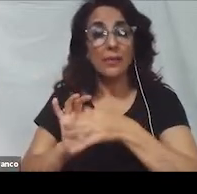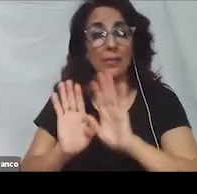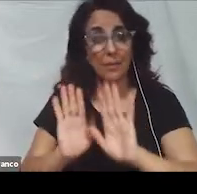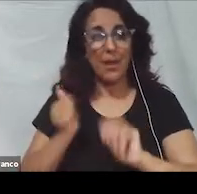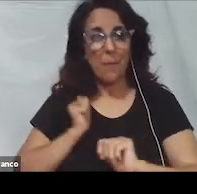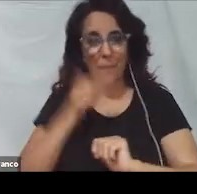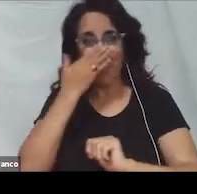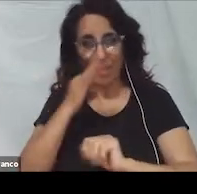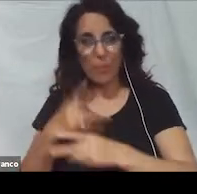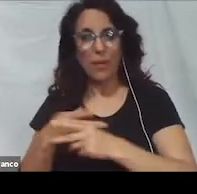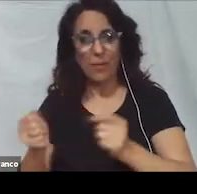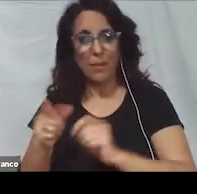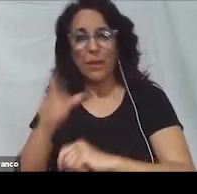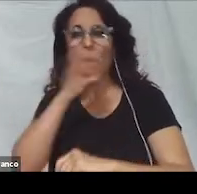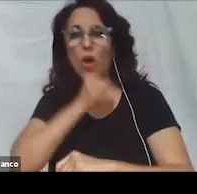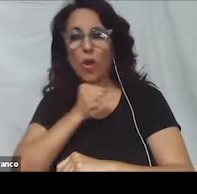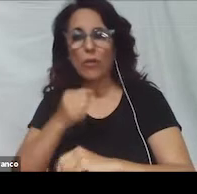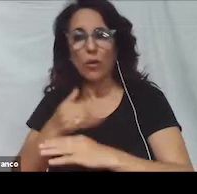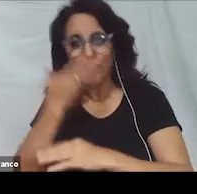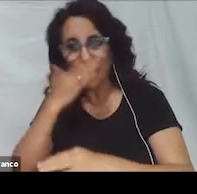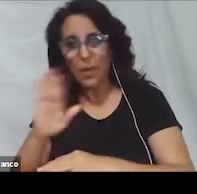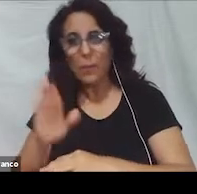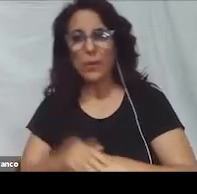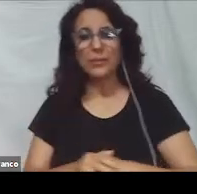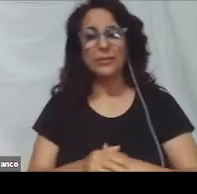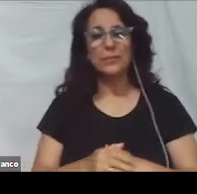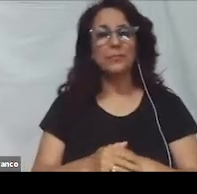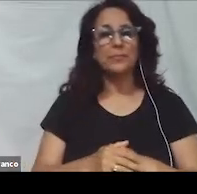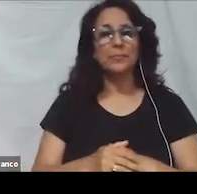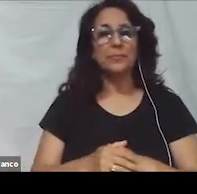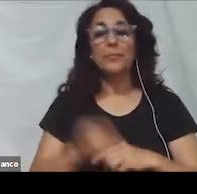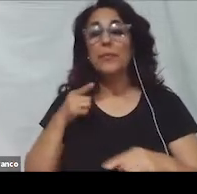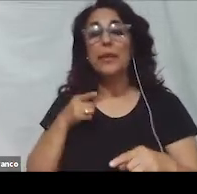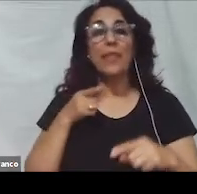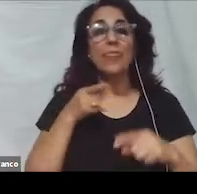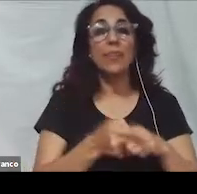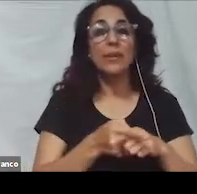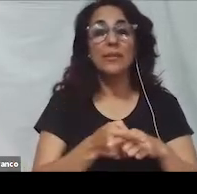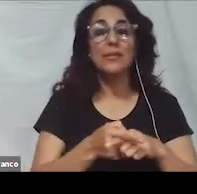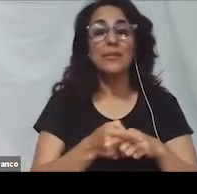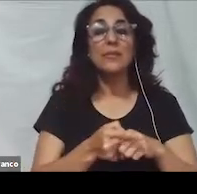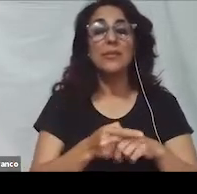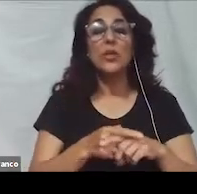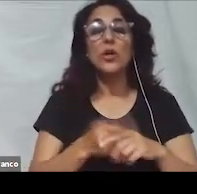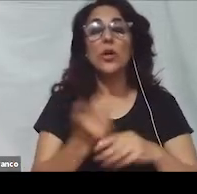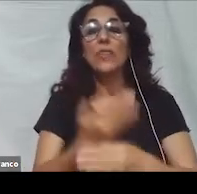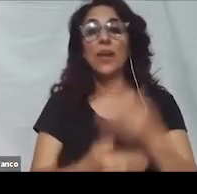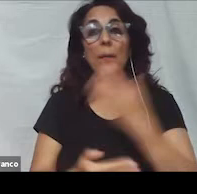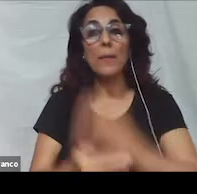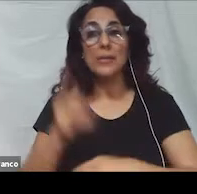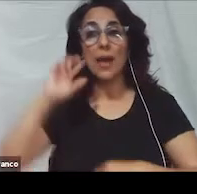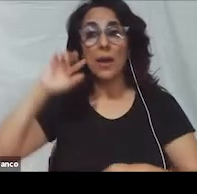eso enseguida cuando veamos código. Ahora pasamos a lo que son los desafíos en cuanto a las